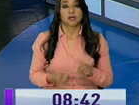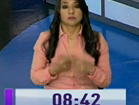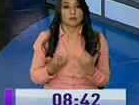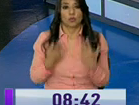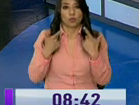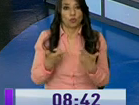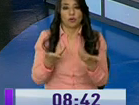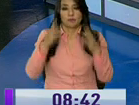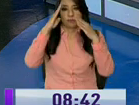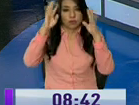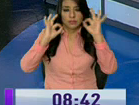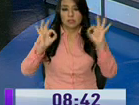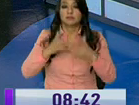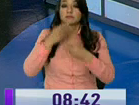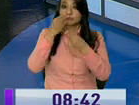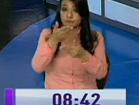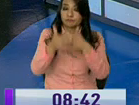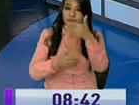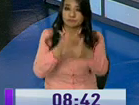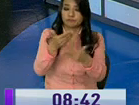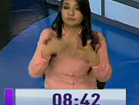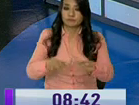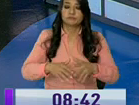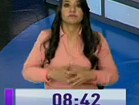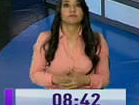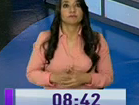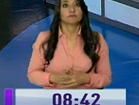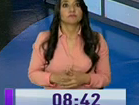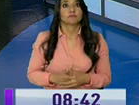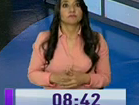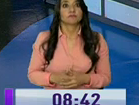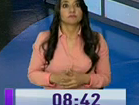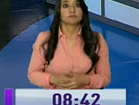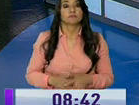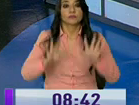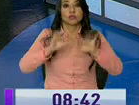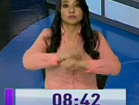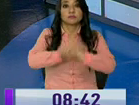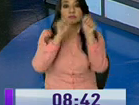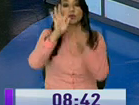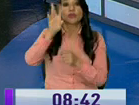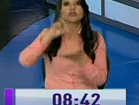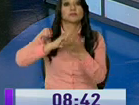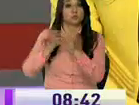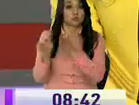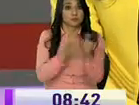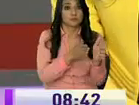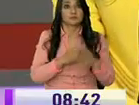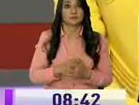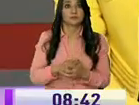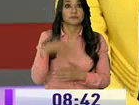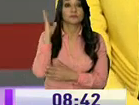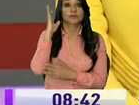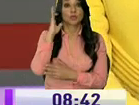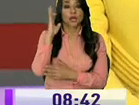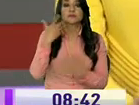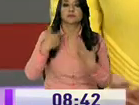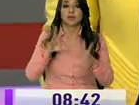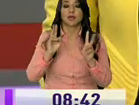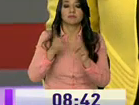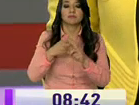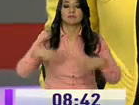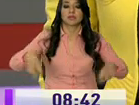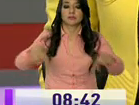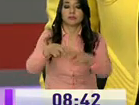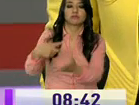presencia. Estaremos nosotros informando más adelante de lo que ocurre. Todavía tenemos tiempo, son 8:42. Les contamos que en Tulcán se activó la primera mesa de